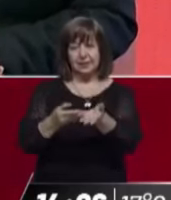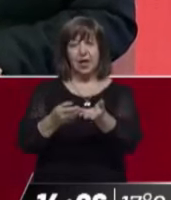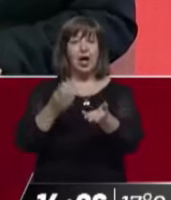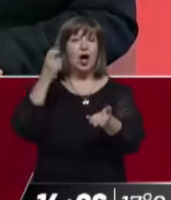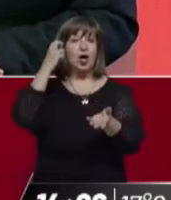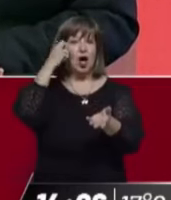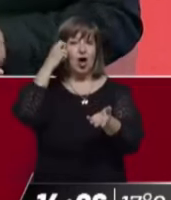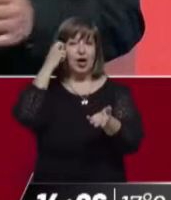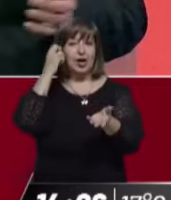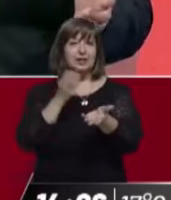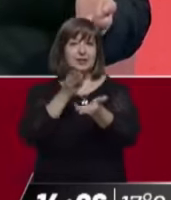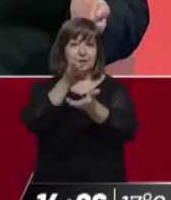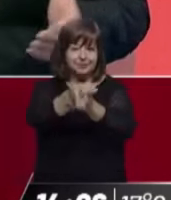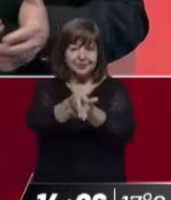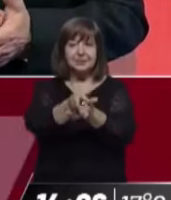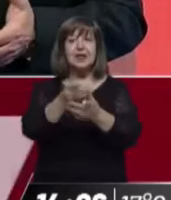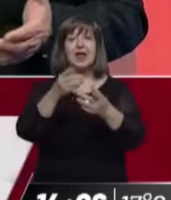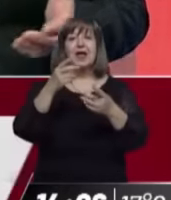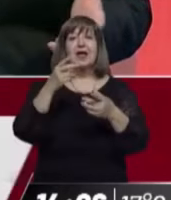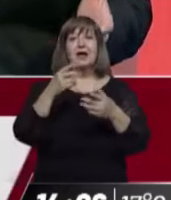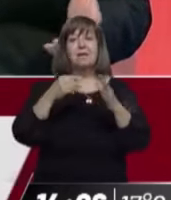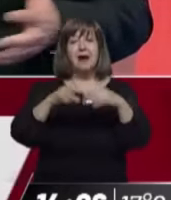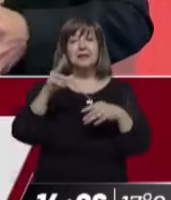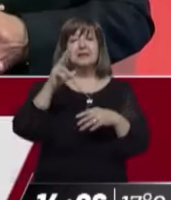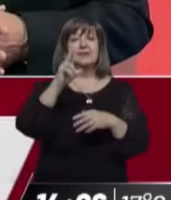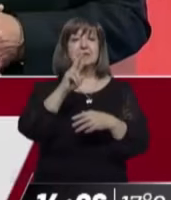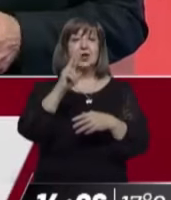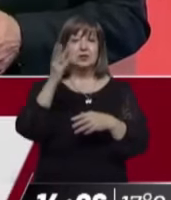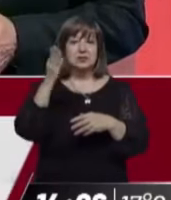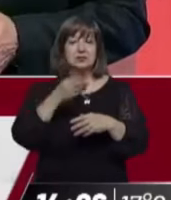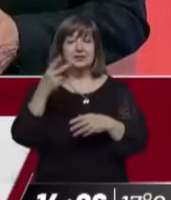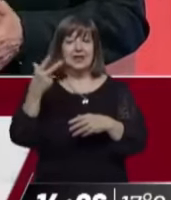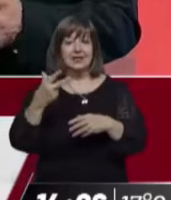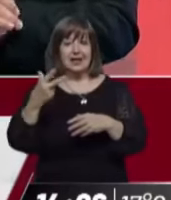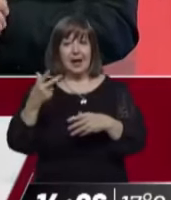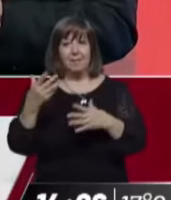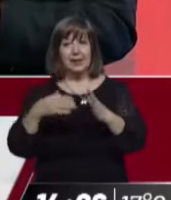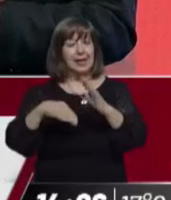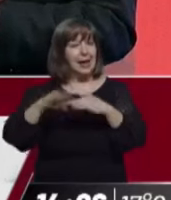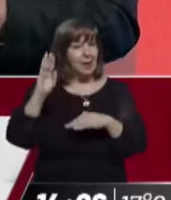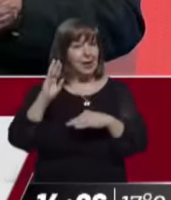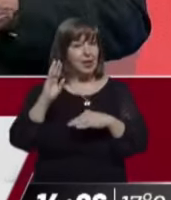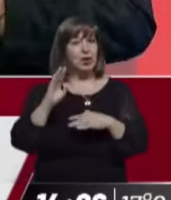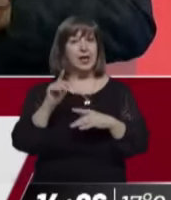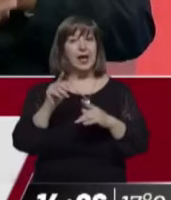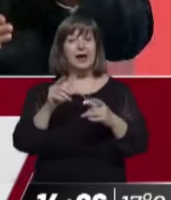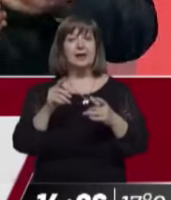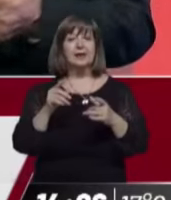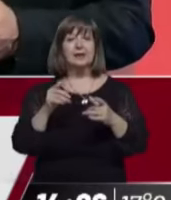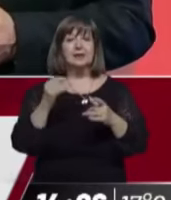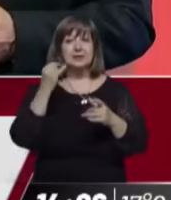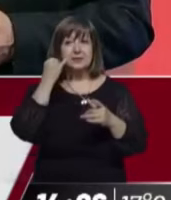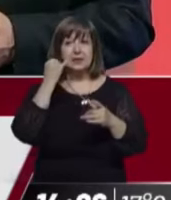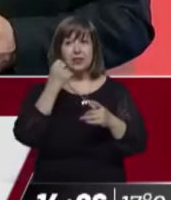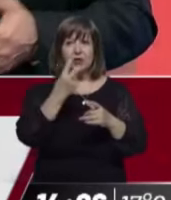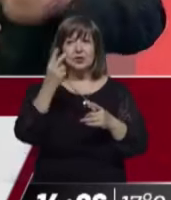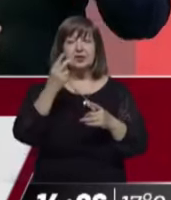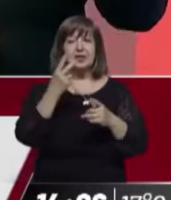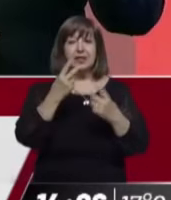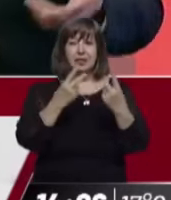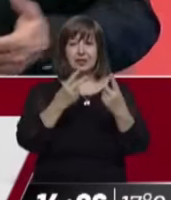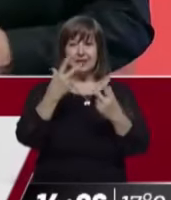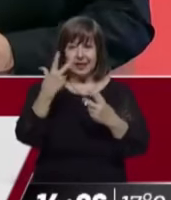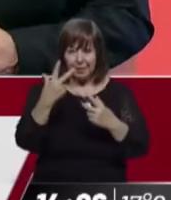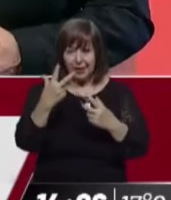tiene que ser gente que no genere controversia. Ya tenemos mucha experiencia en las designaciones de jueces.